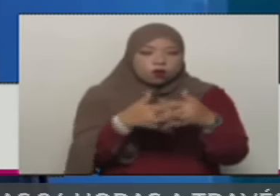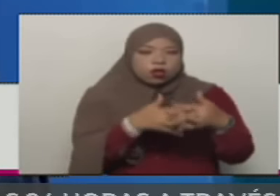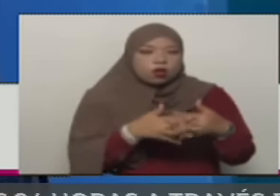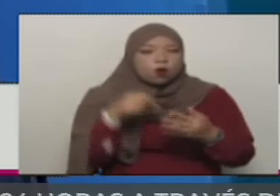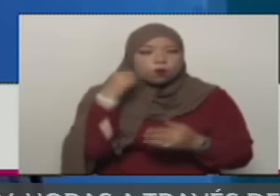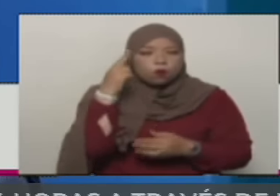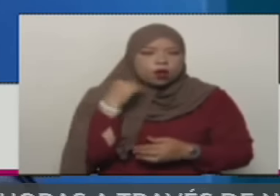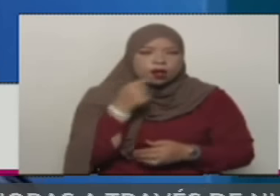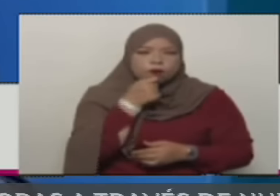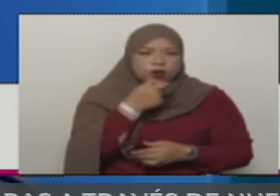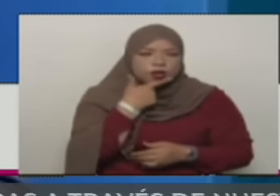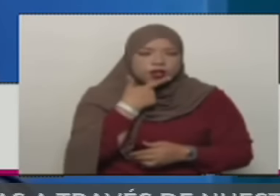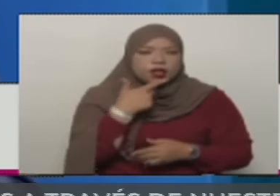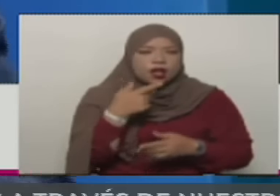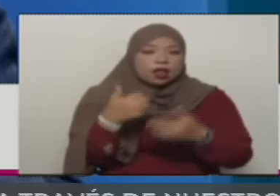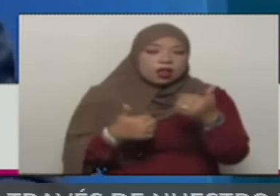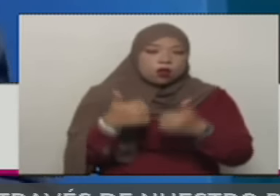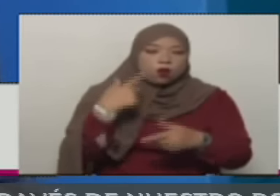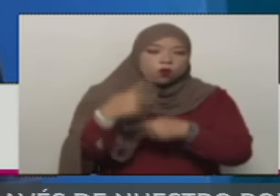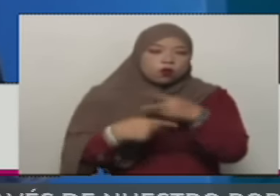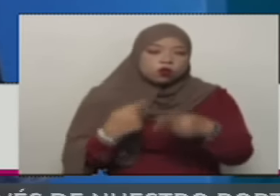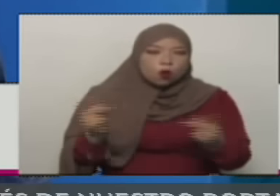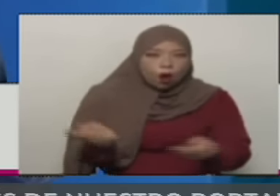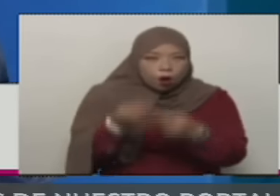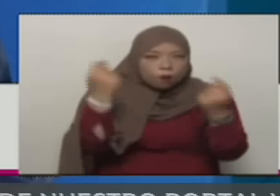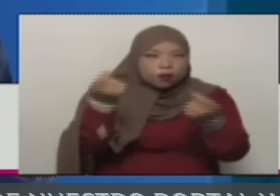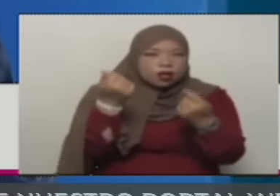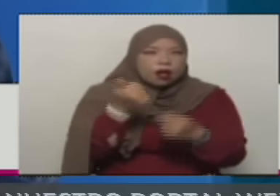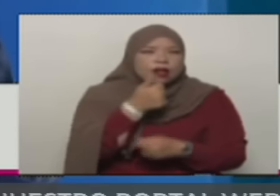¿Quién toma las decisiones?